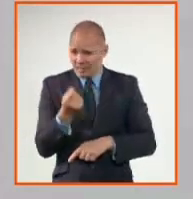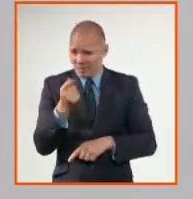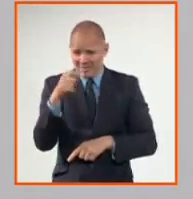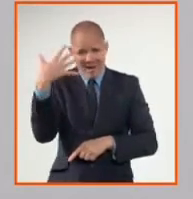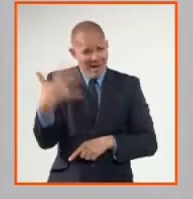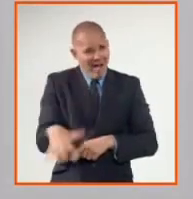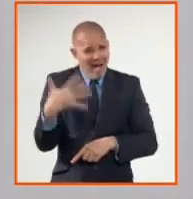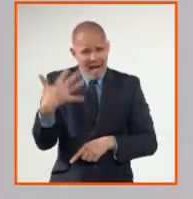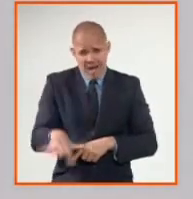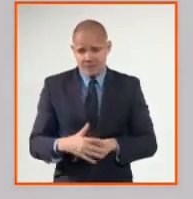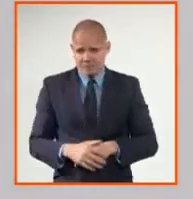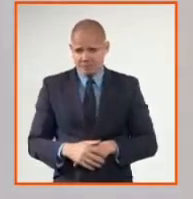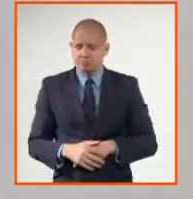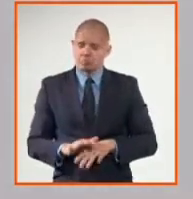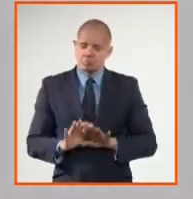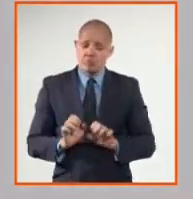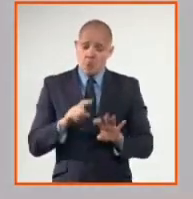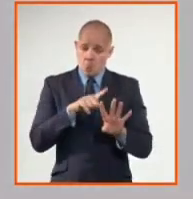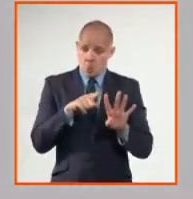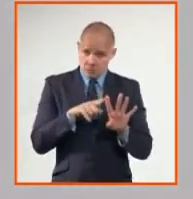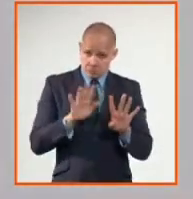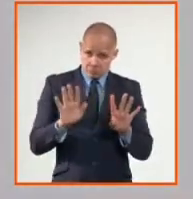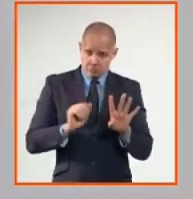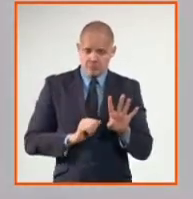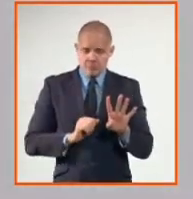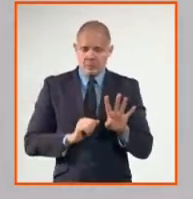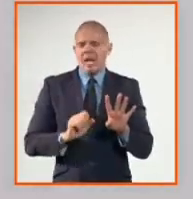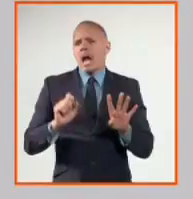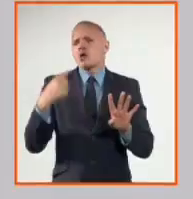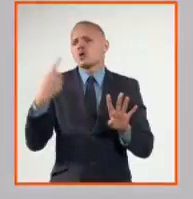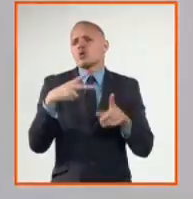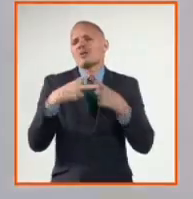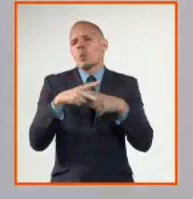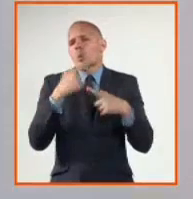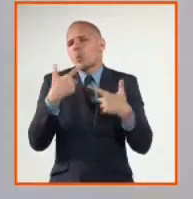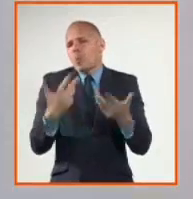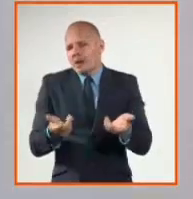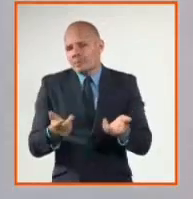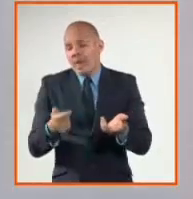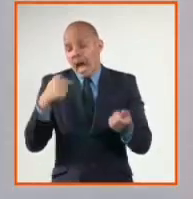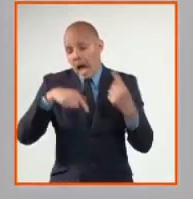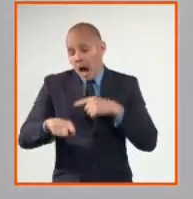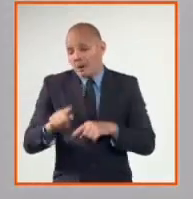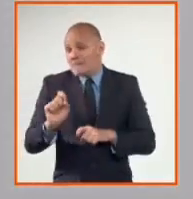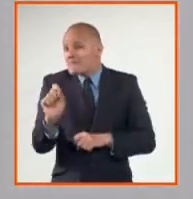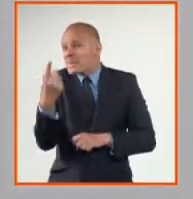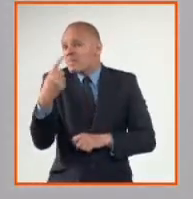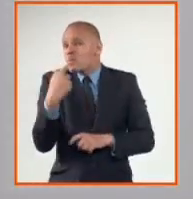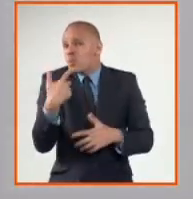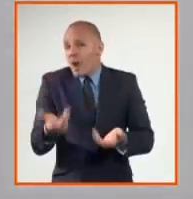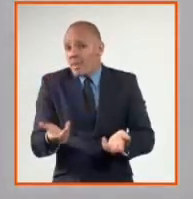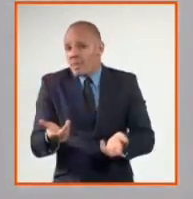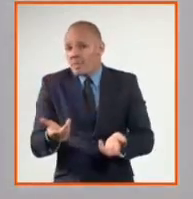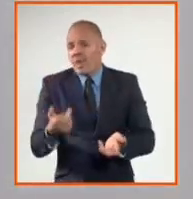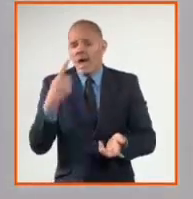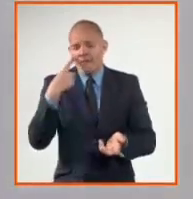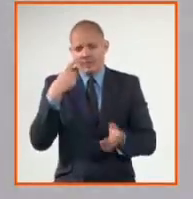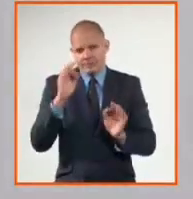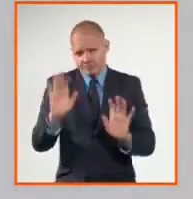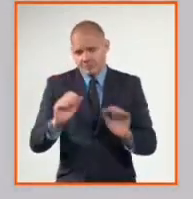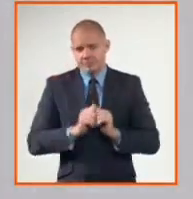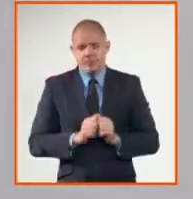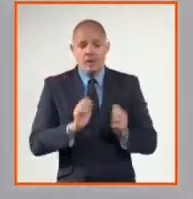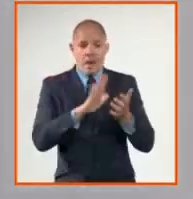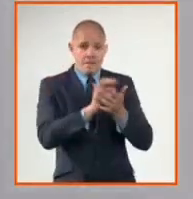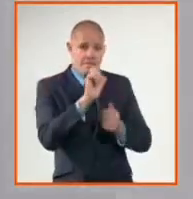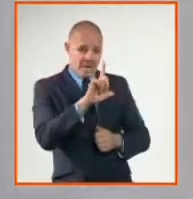pudiéramos resolver primero el bloque de octubre 4 pero no la solución definitiva ahora voy a explicarlo pero bueno en el caso del bloque 6 yo